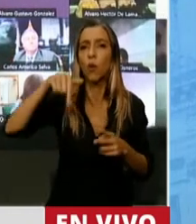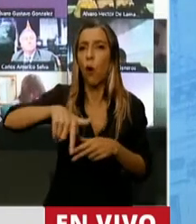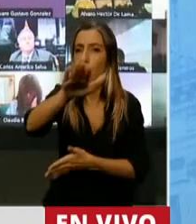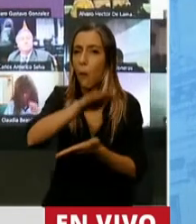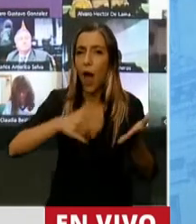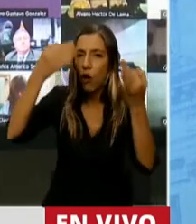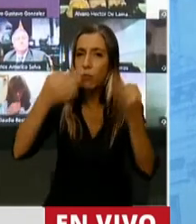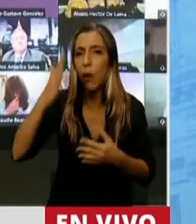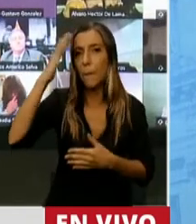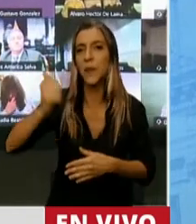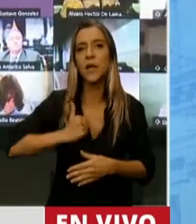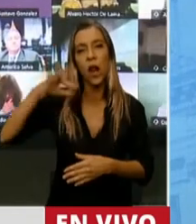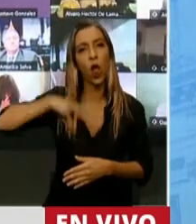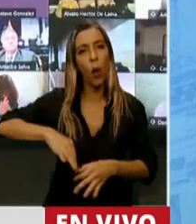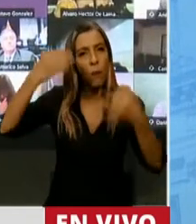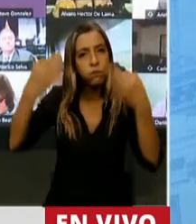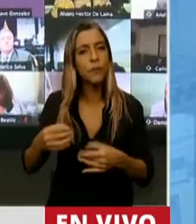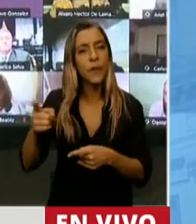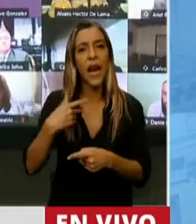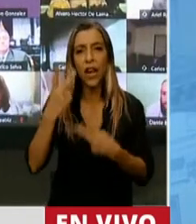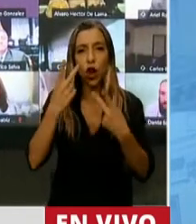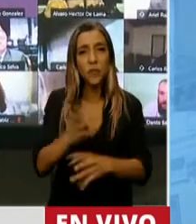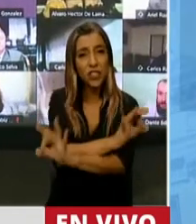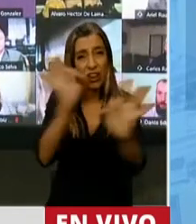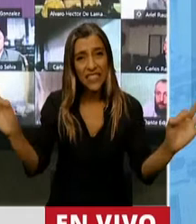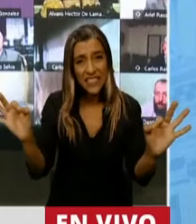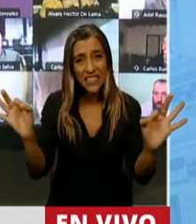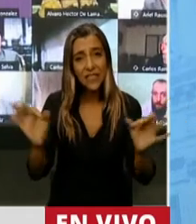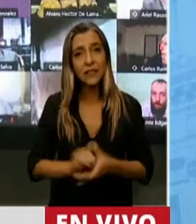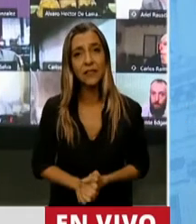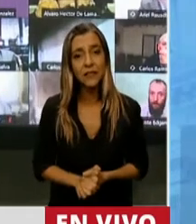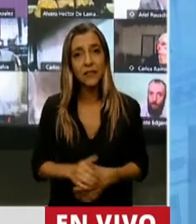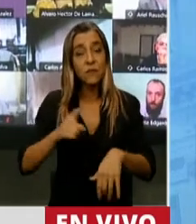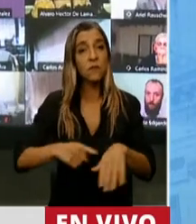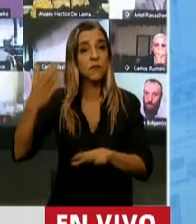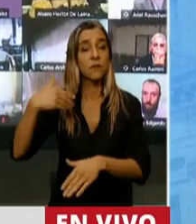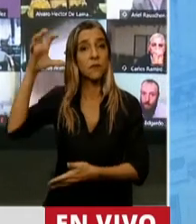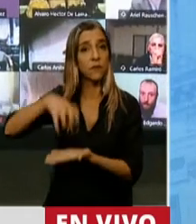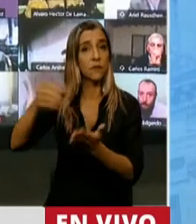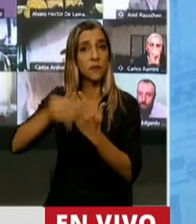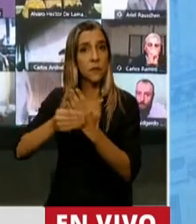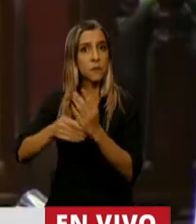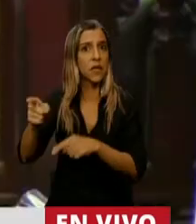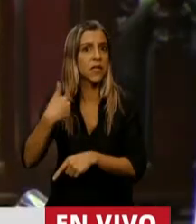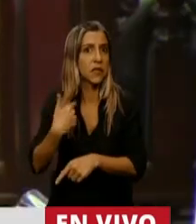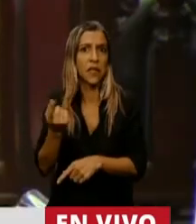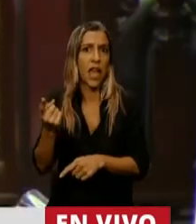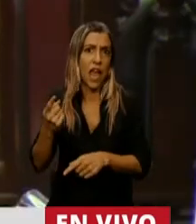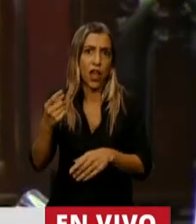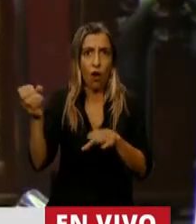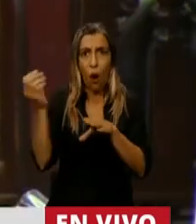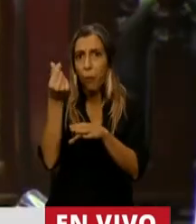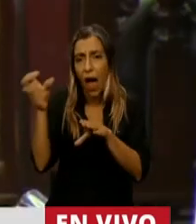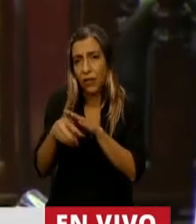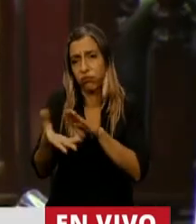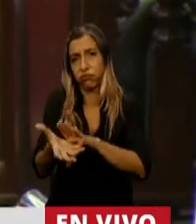personal militar. Nada se reconoce. Cuando dejaron un ministerio con las cuentas embargadas y con una obra